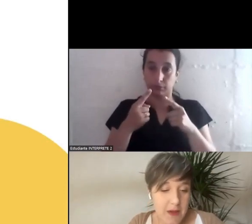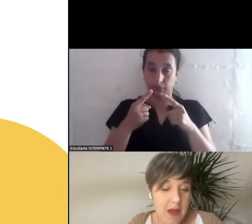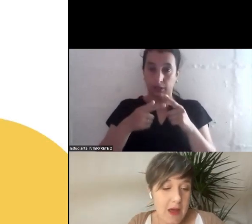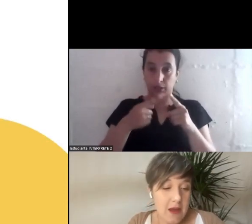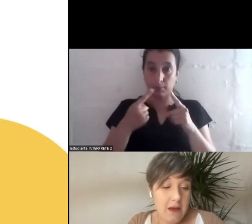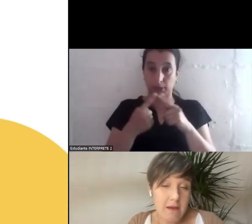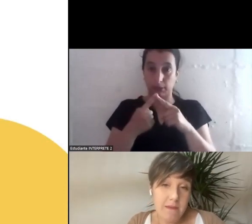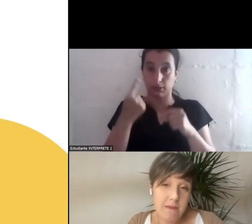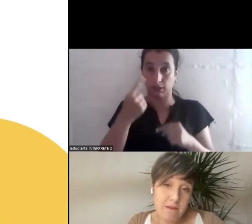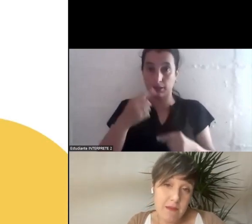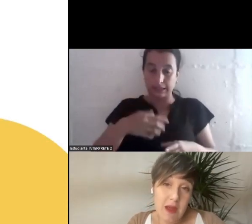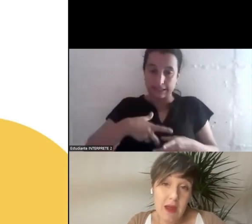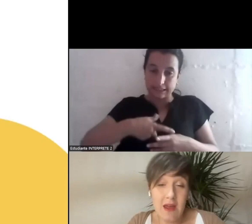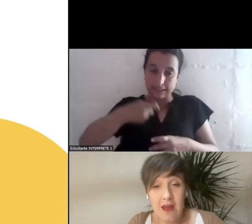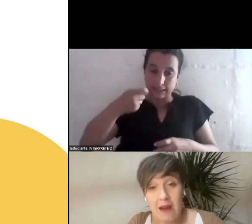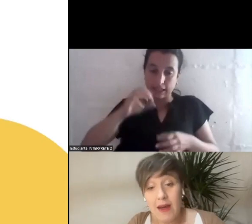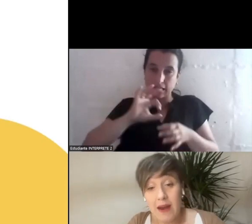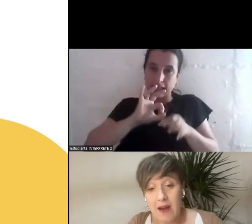¿vale?